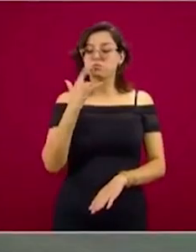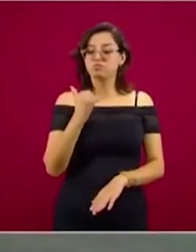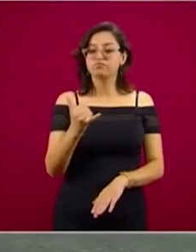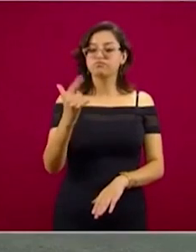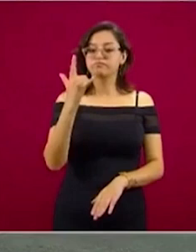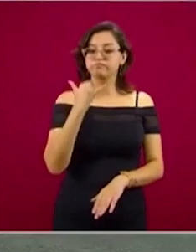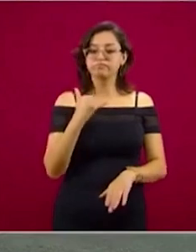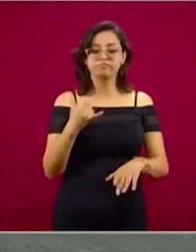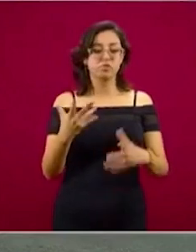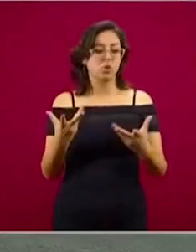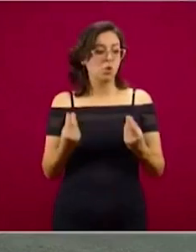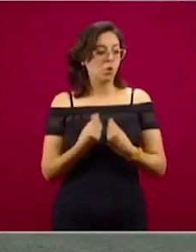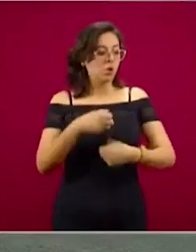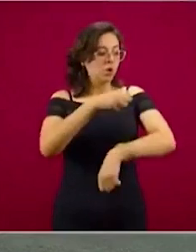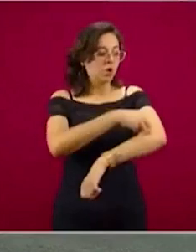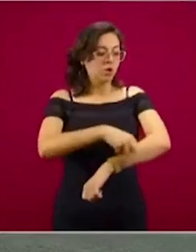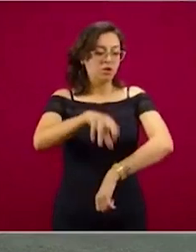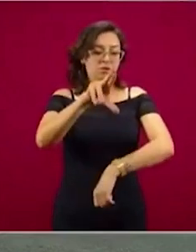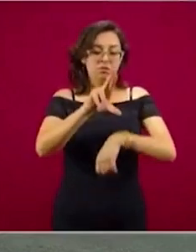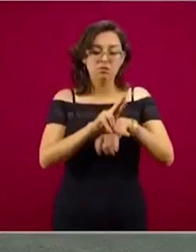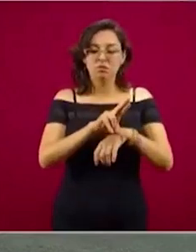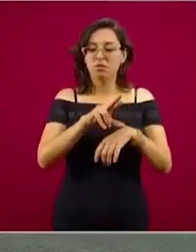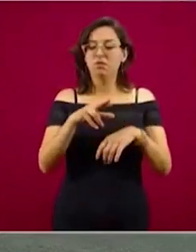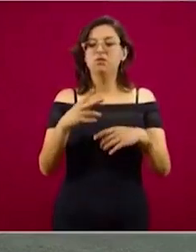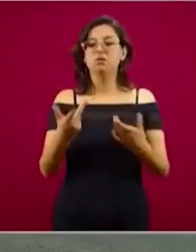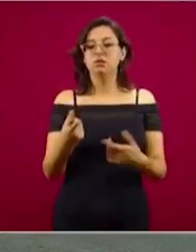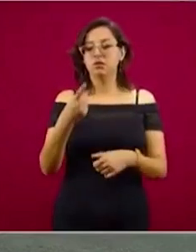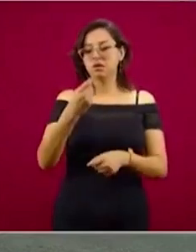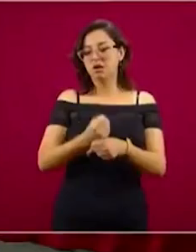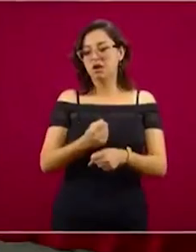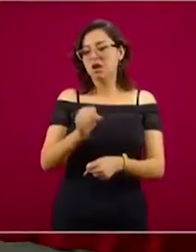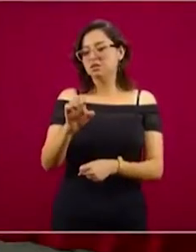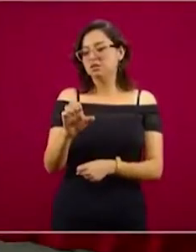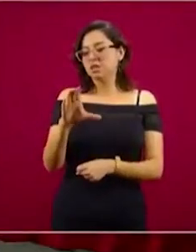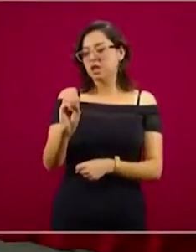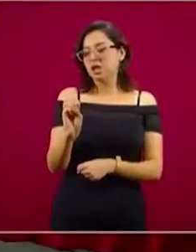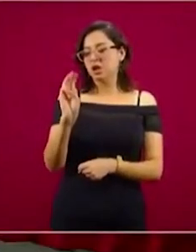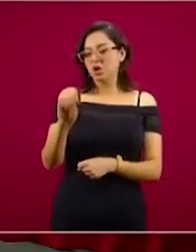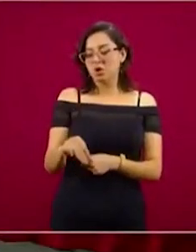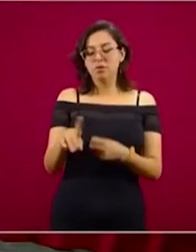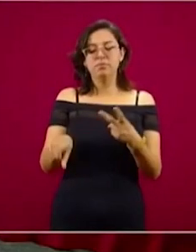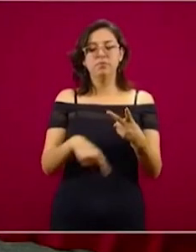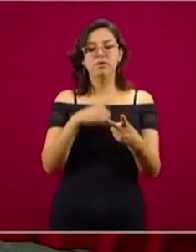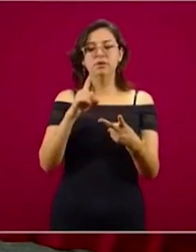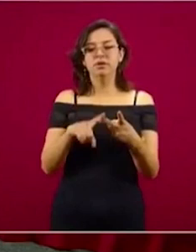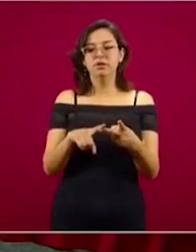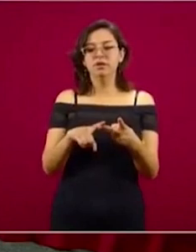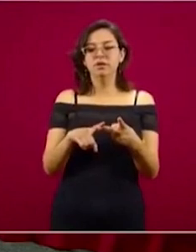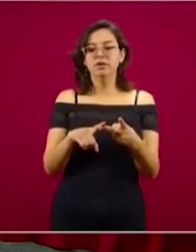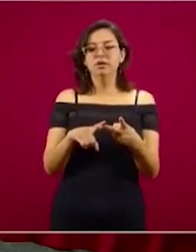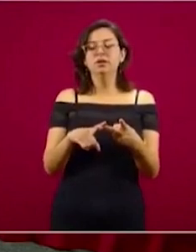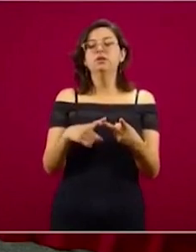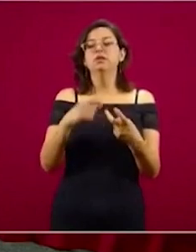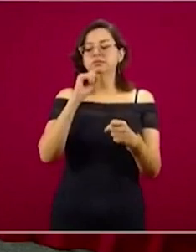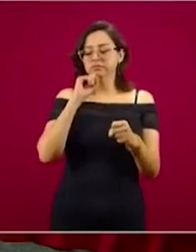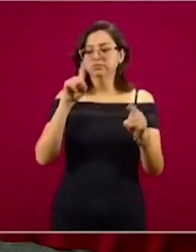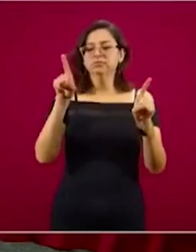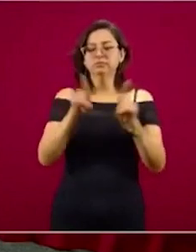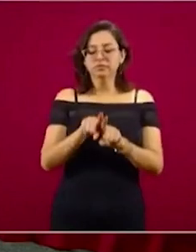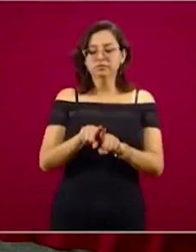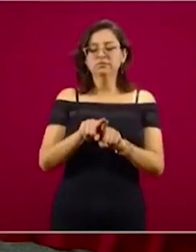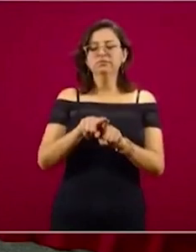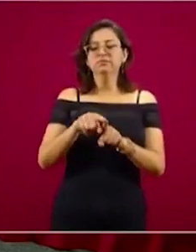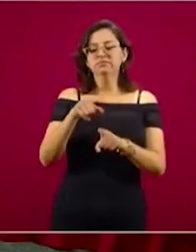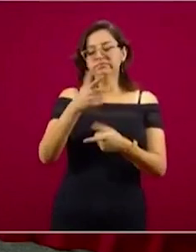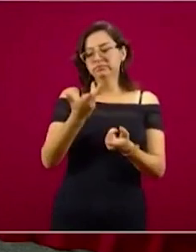con una coordinación muy especial con la Secretaría de Economía, muy especial también con la Coordinación General de Programas de